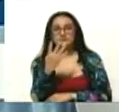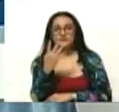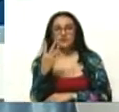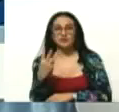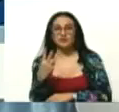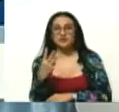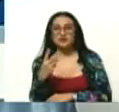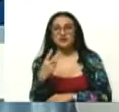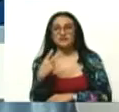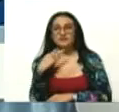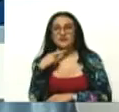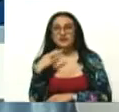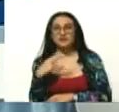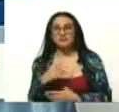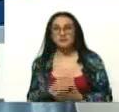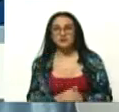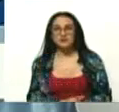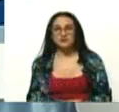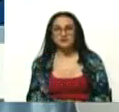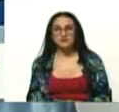443 victimarios.